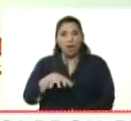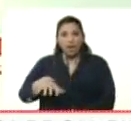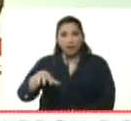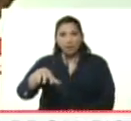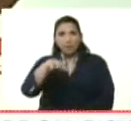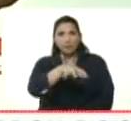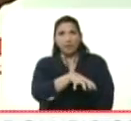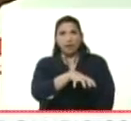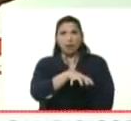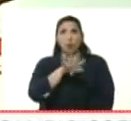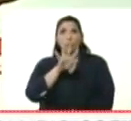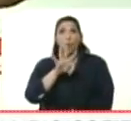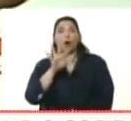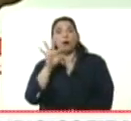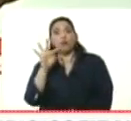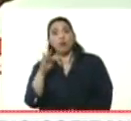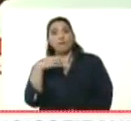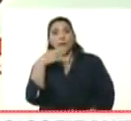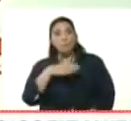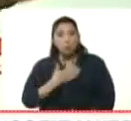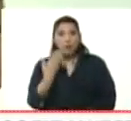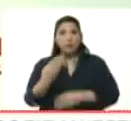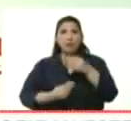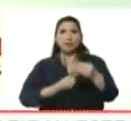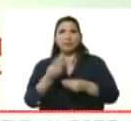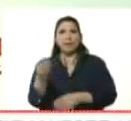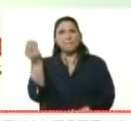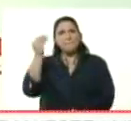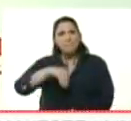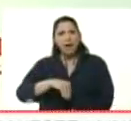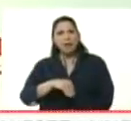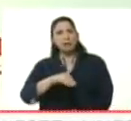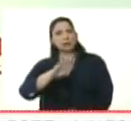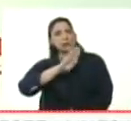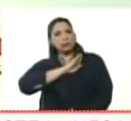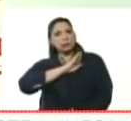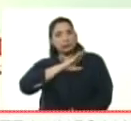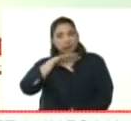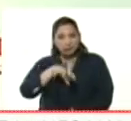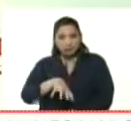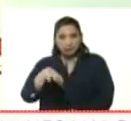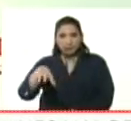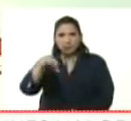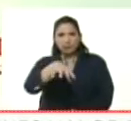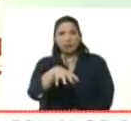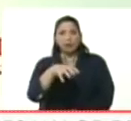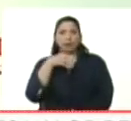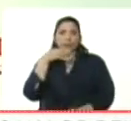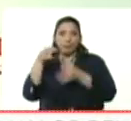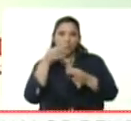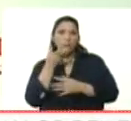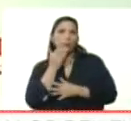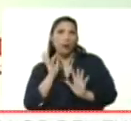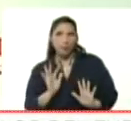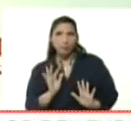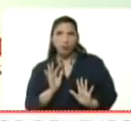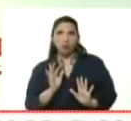que 4F pueda ser más regionalizado. Me explico. Que